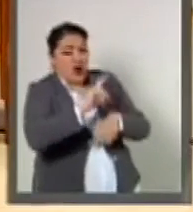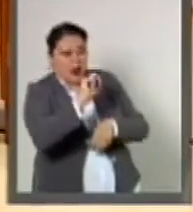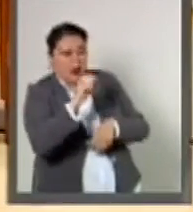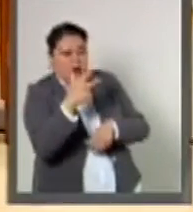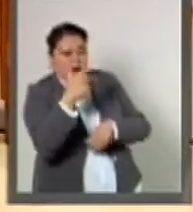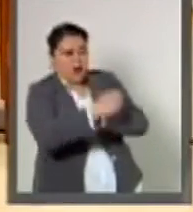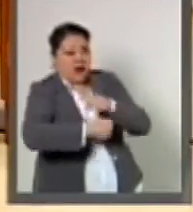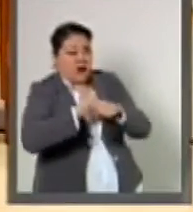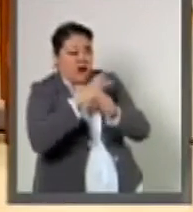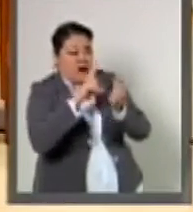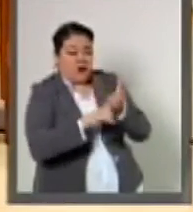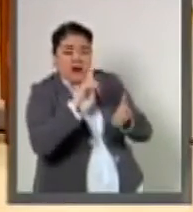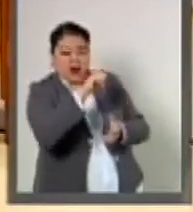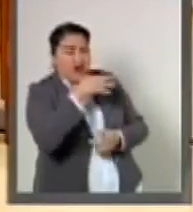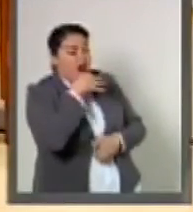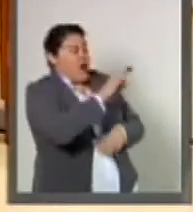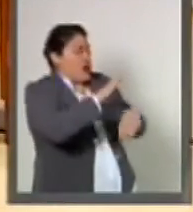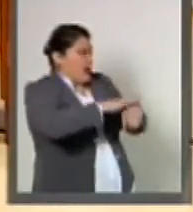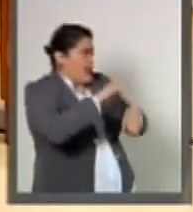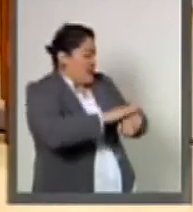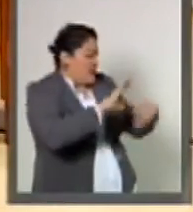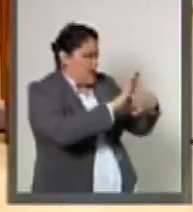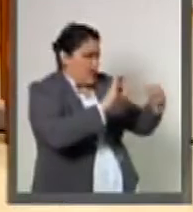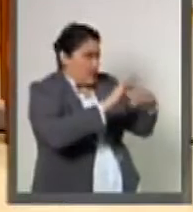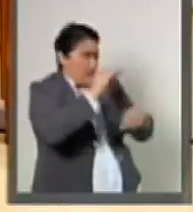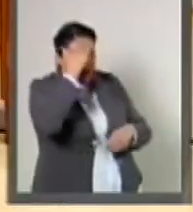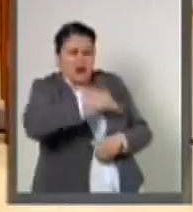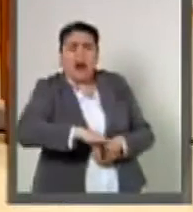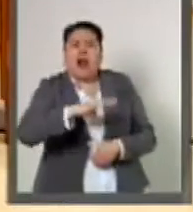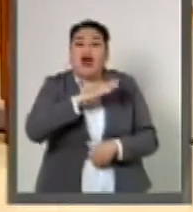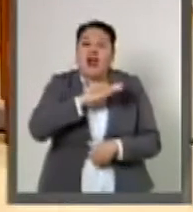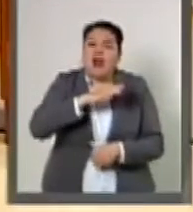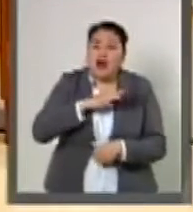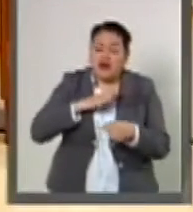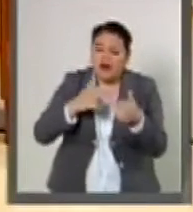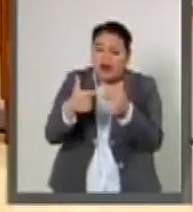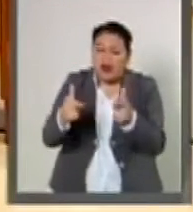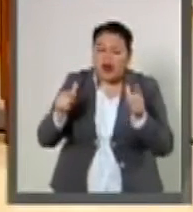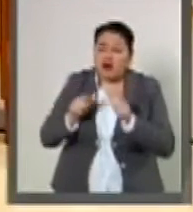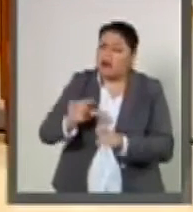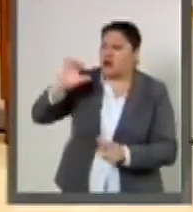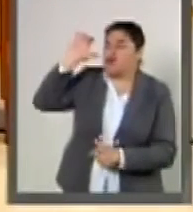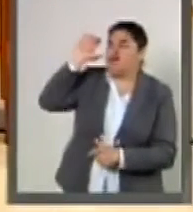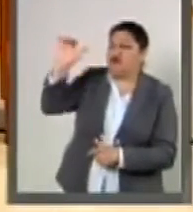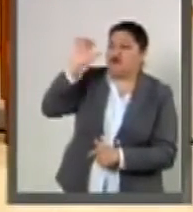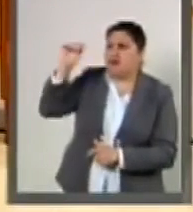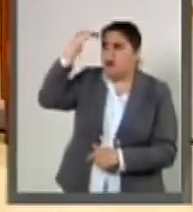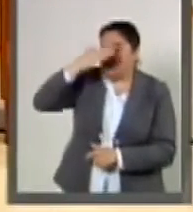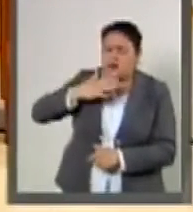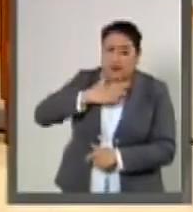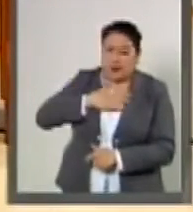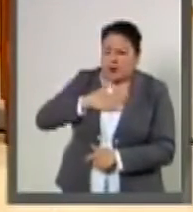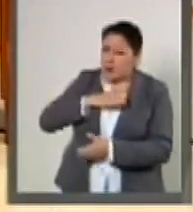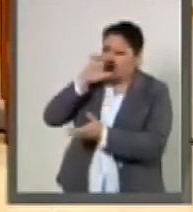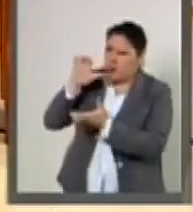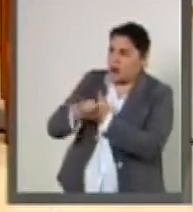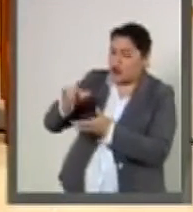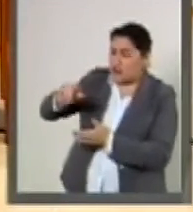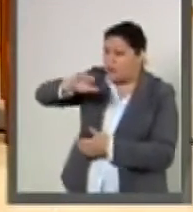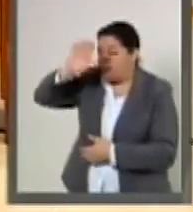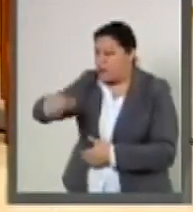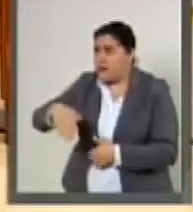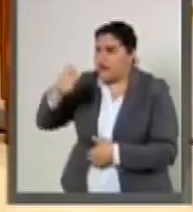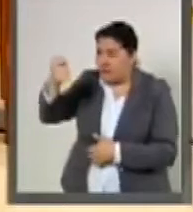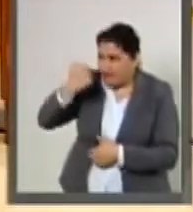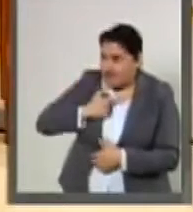28/2017, se manifestó respecto de algunos casos donde los trabajadores han reclamado la violación al derecho